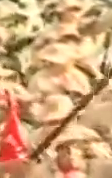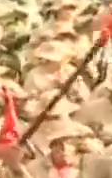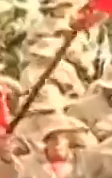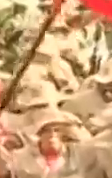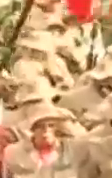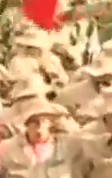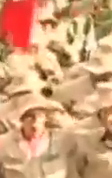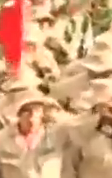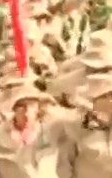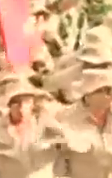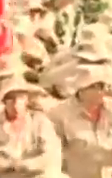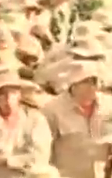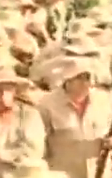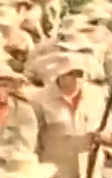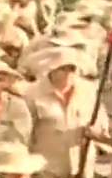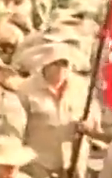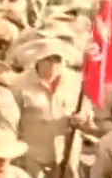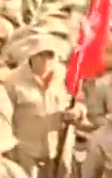batalló.